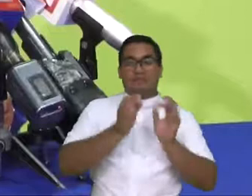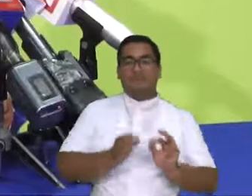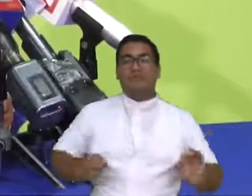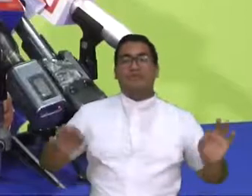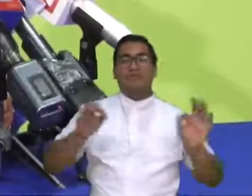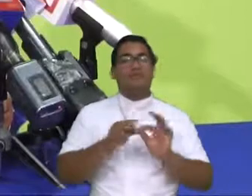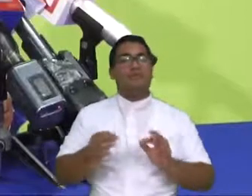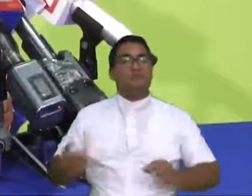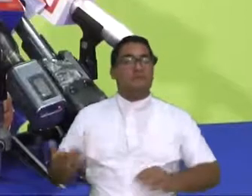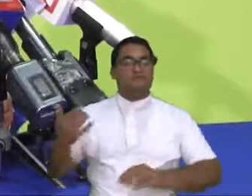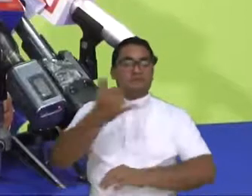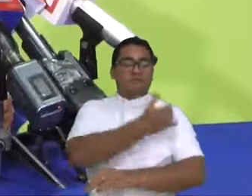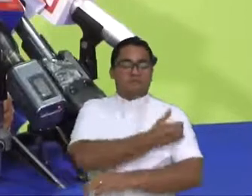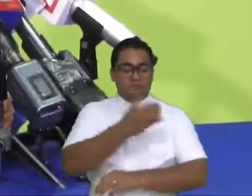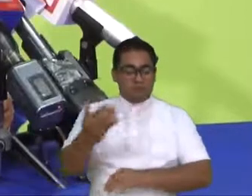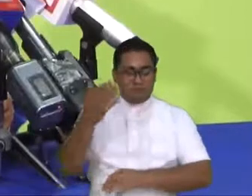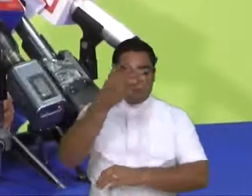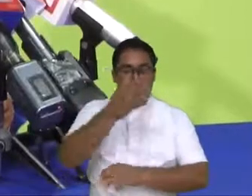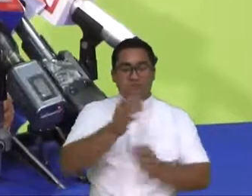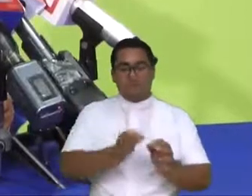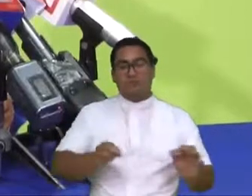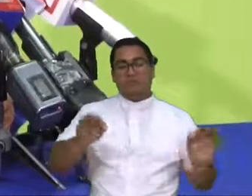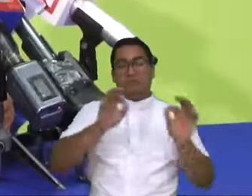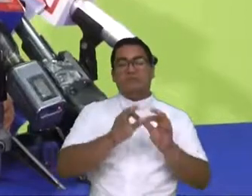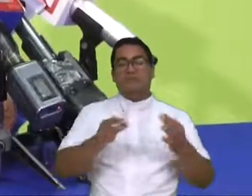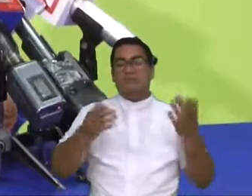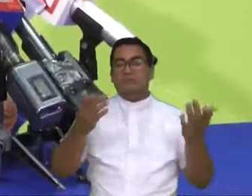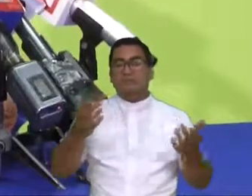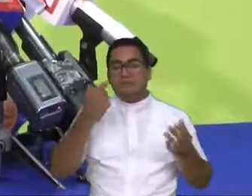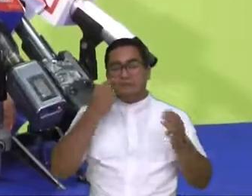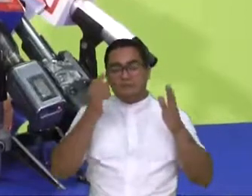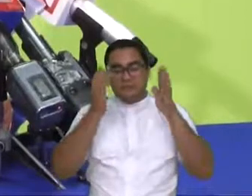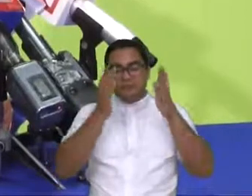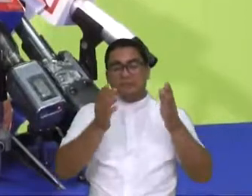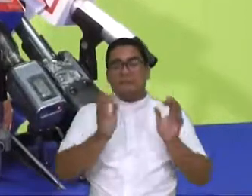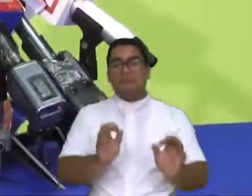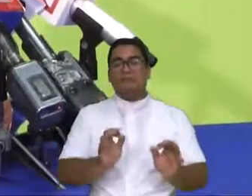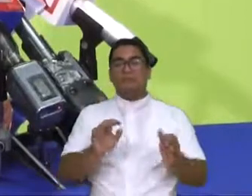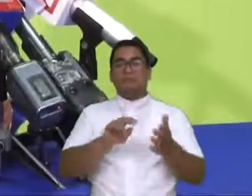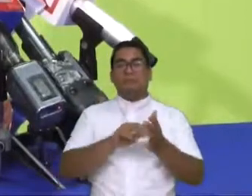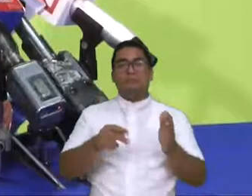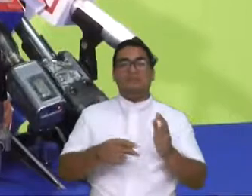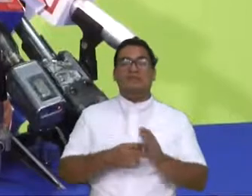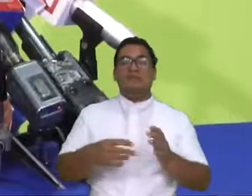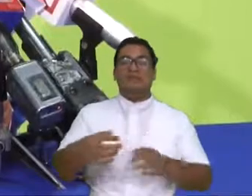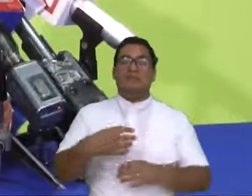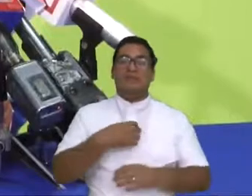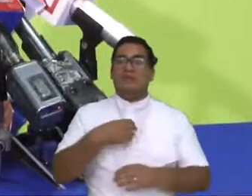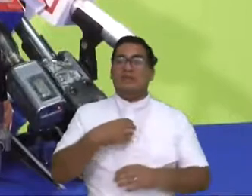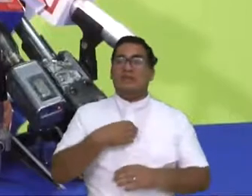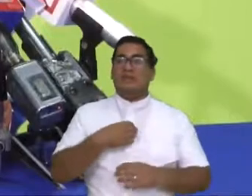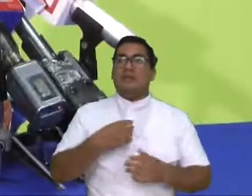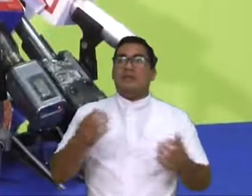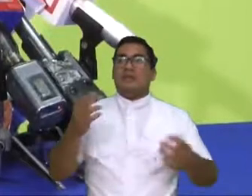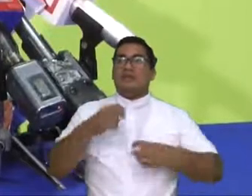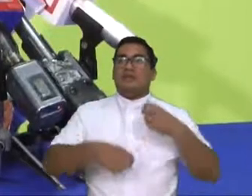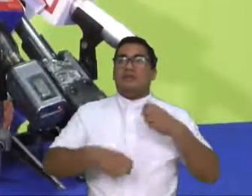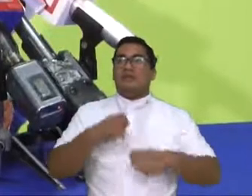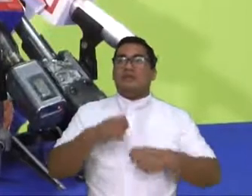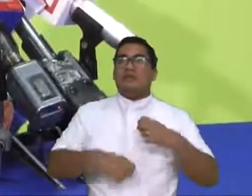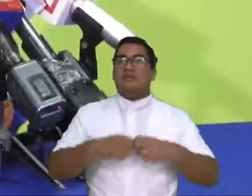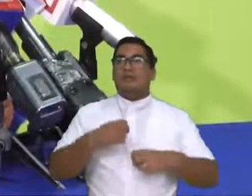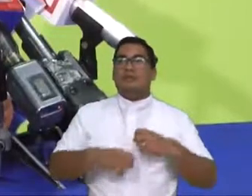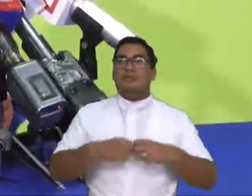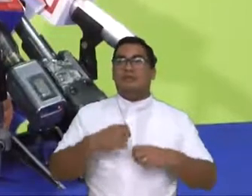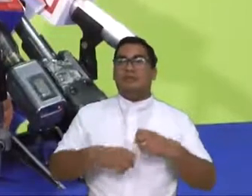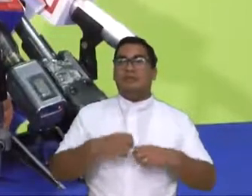tenemos que acudir siempre a la unidad de salud más cercana para adecuada atención, su clasificación que corresponde, para evitar complicaciones y